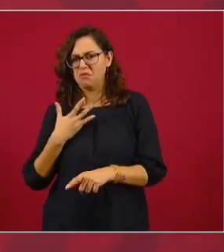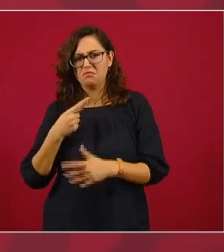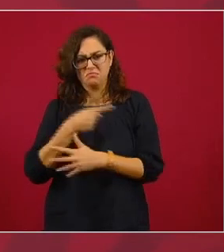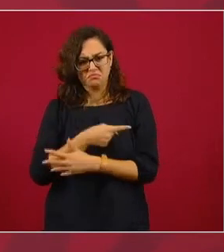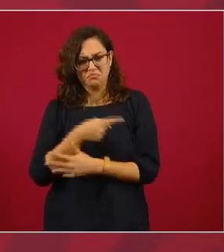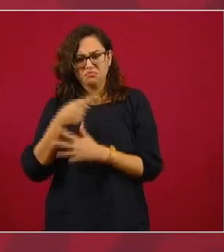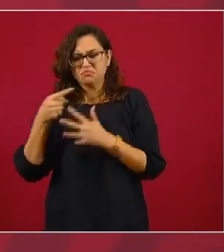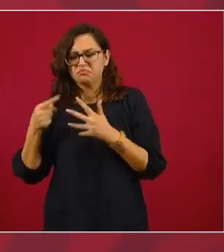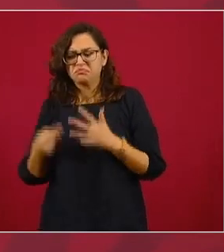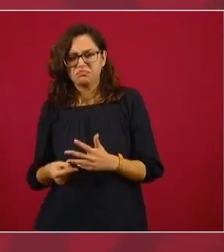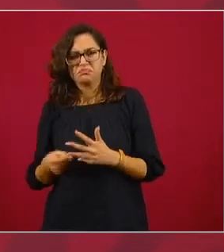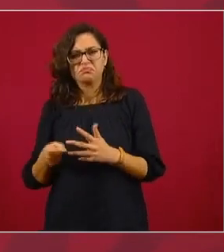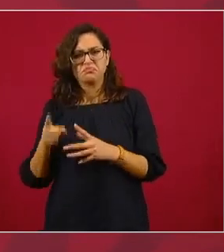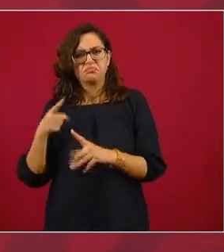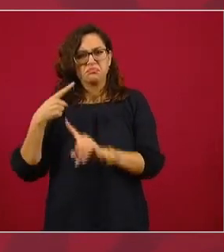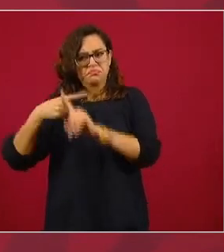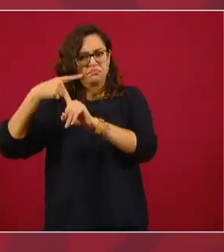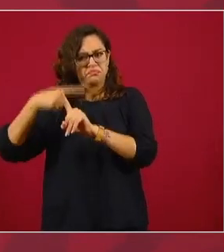elementos